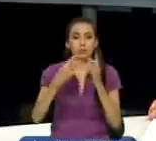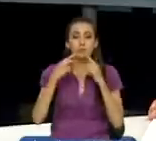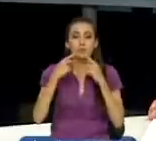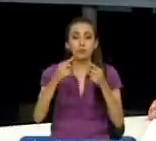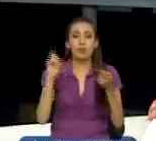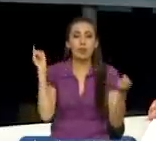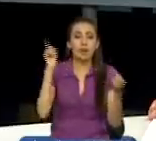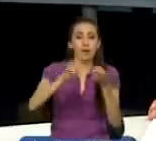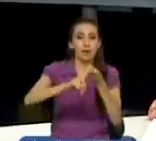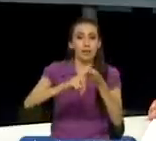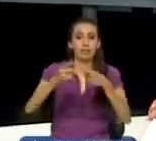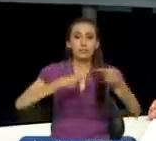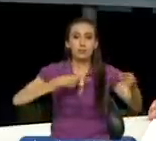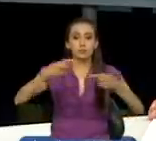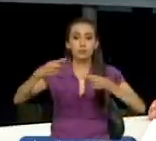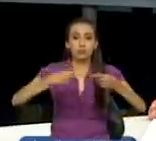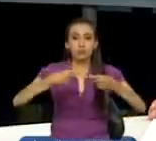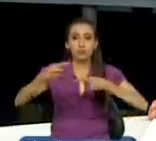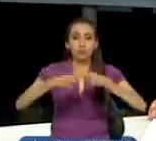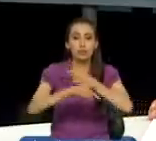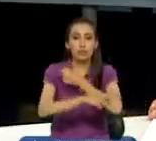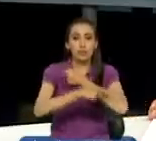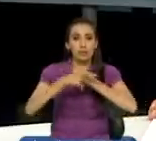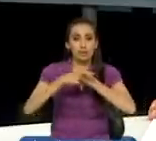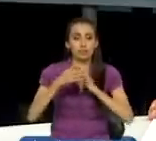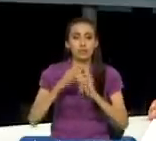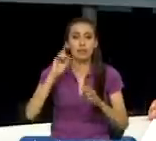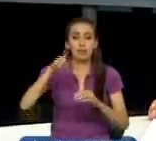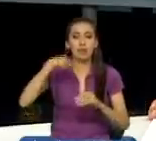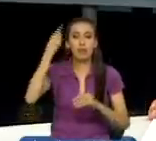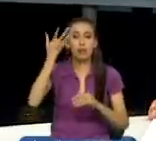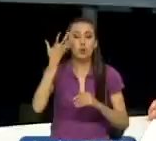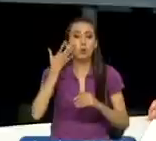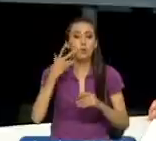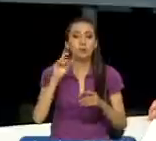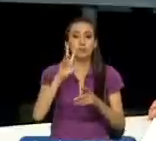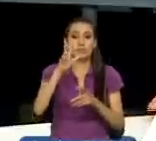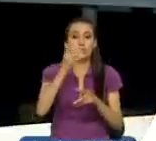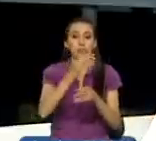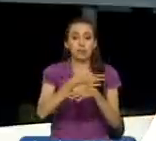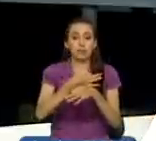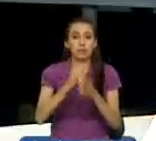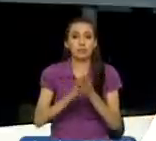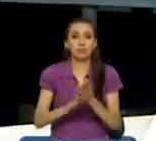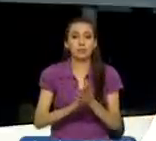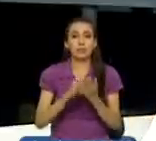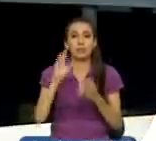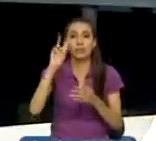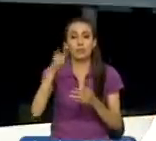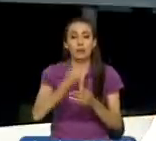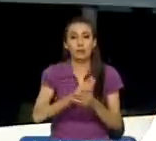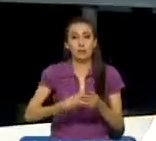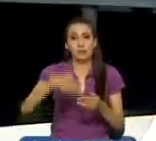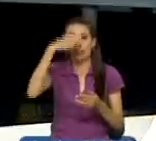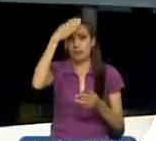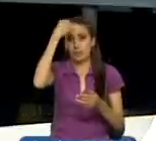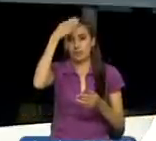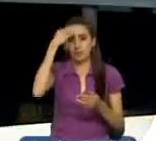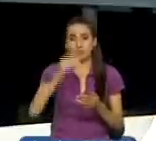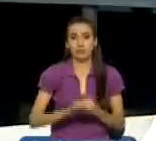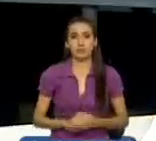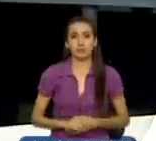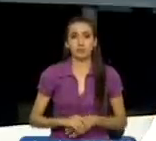exgerente de Petro Ecuador Marcos c en los próximos días acudirán tres exfuncionarios de gobierno y el vicepresidente de la República